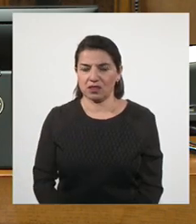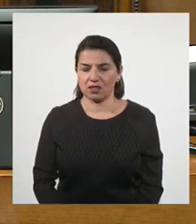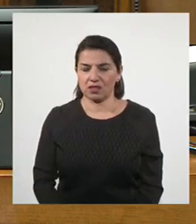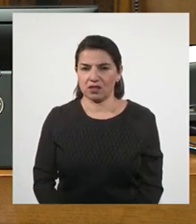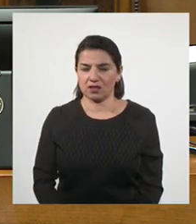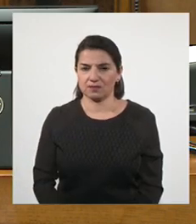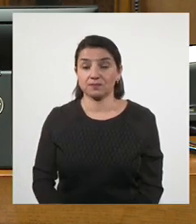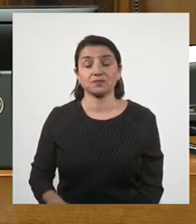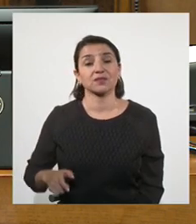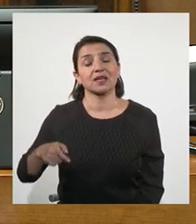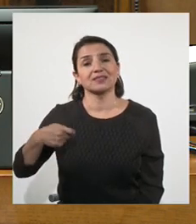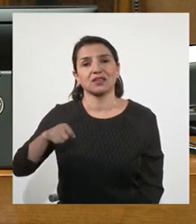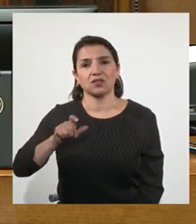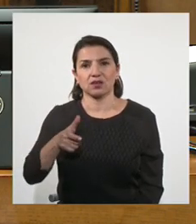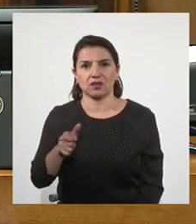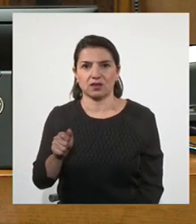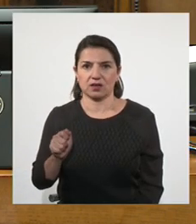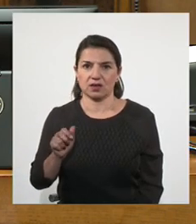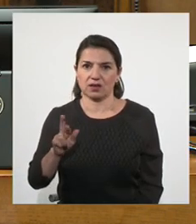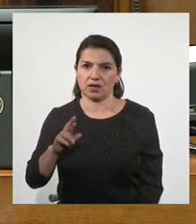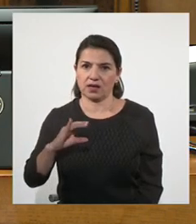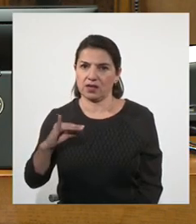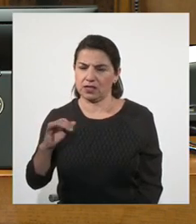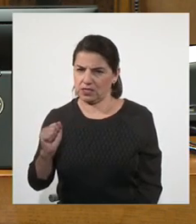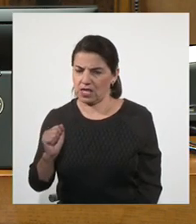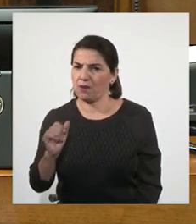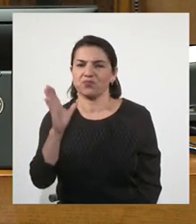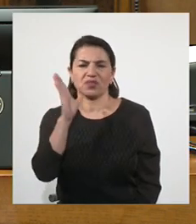Senador García. No tengo ninguna duda que